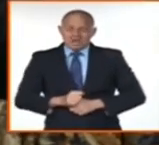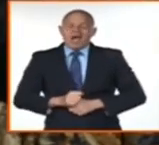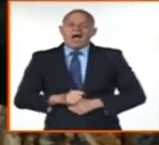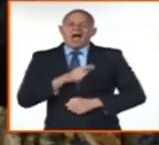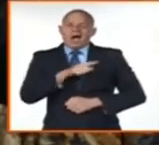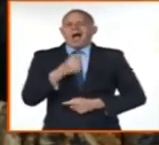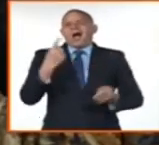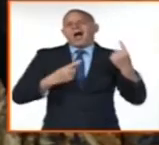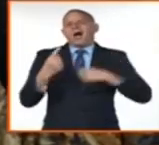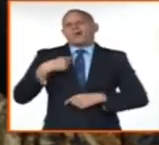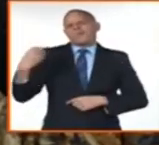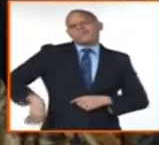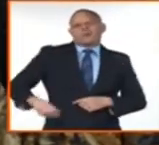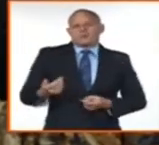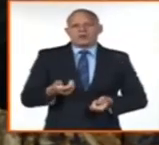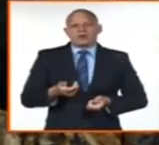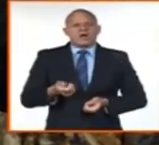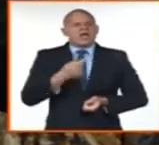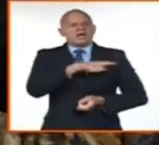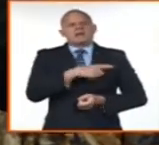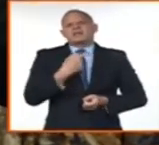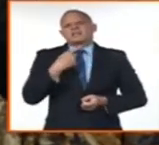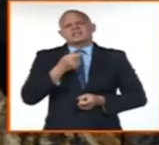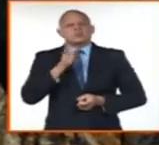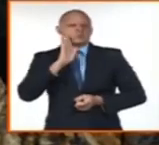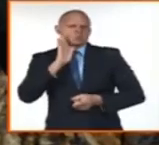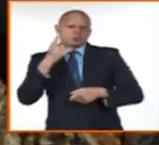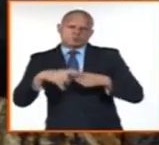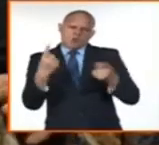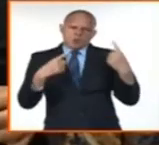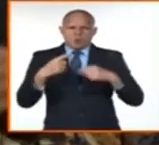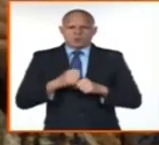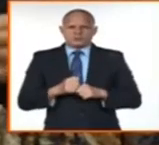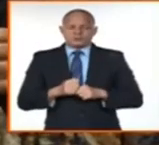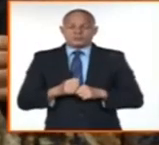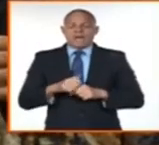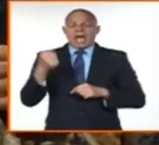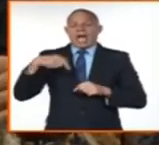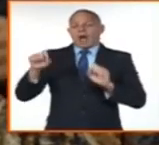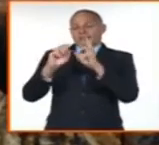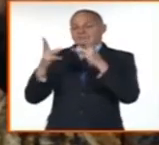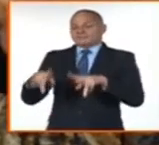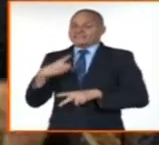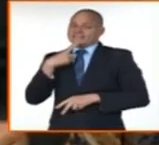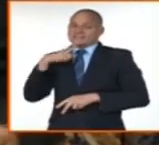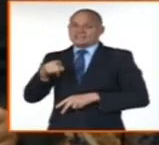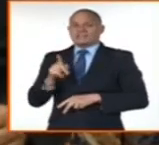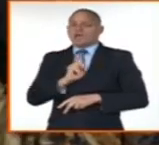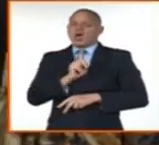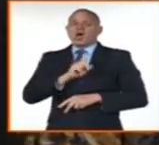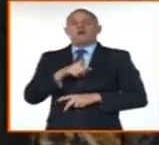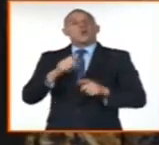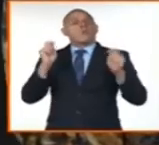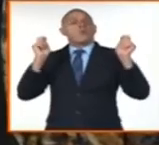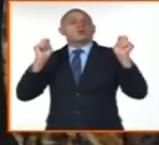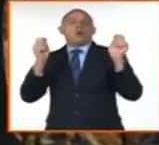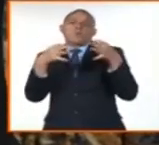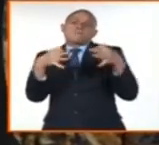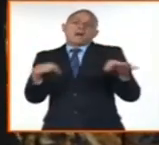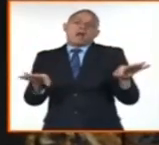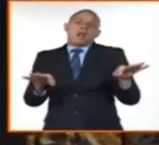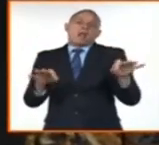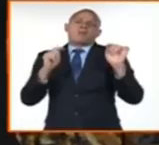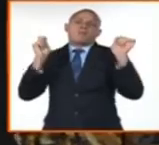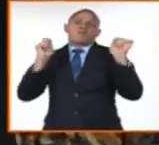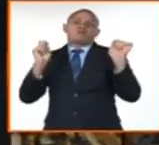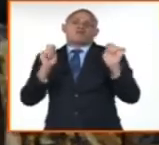que todavía no hemos podido ver una foto de protesta pacífica. Fueron hechos vandálicos que hubieran sido condenados en cualquier lugar del mundo, como ellos tuvieron que